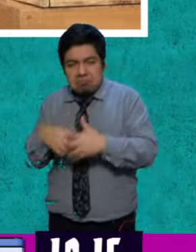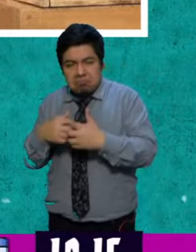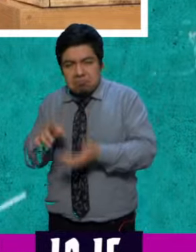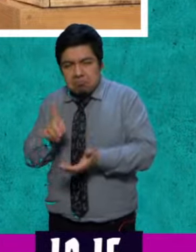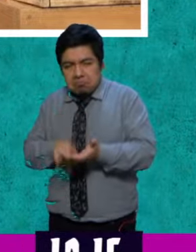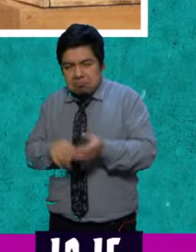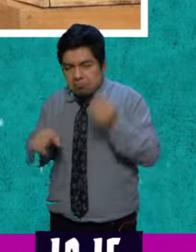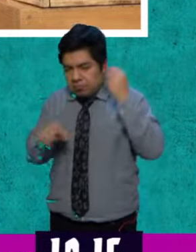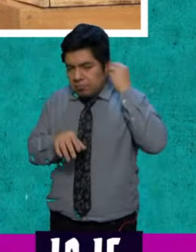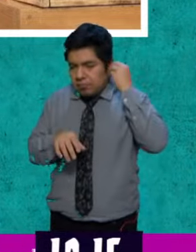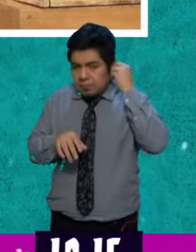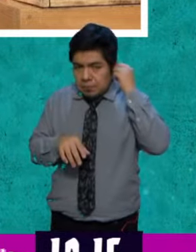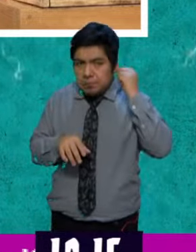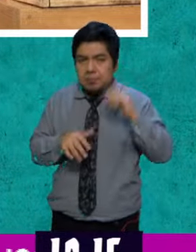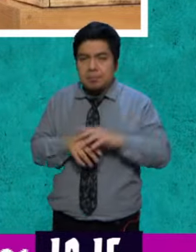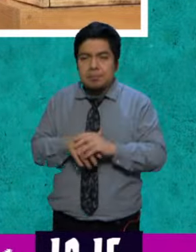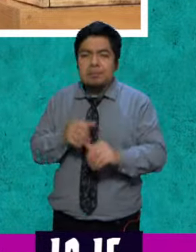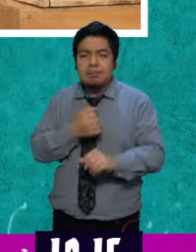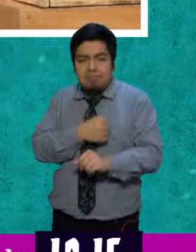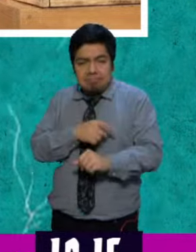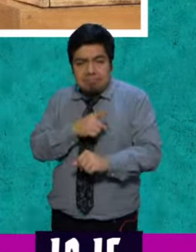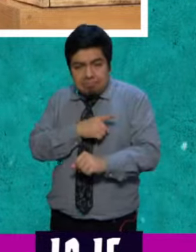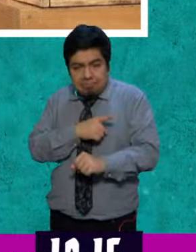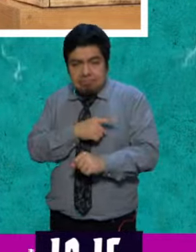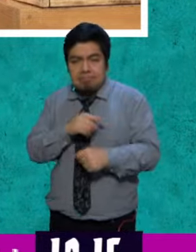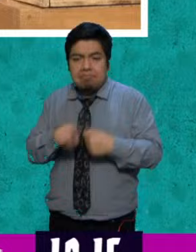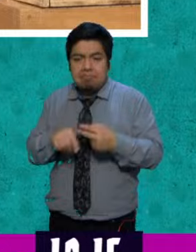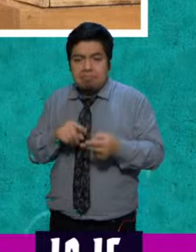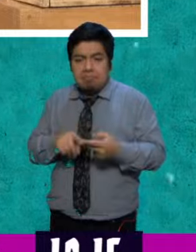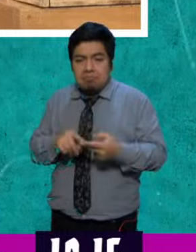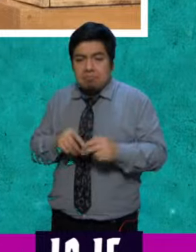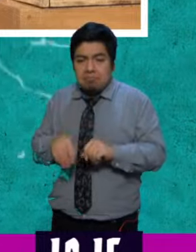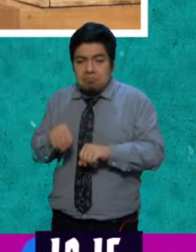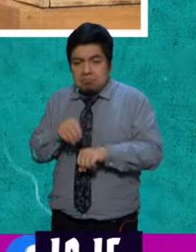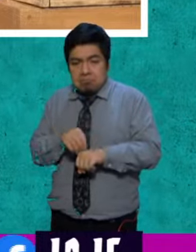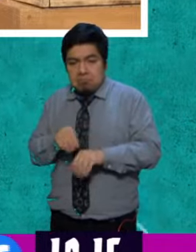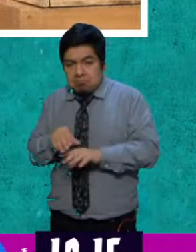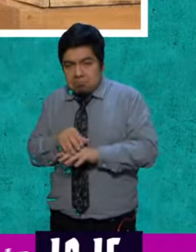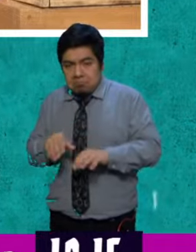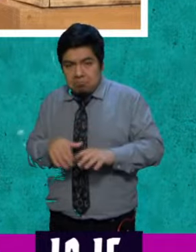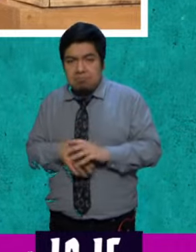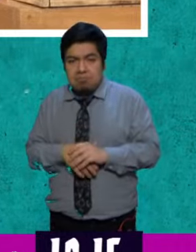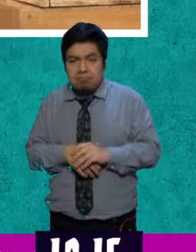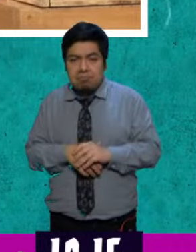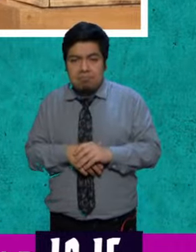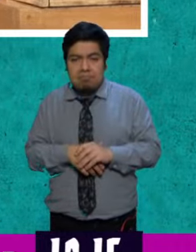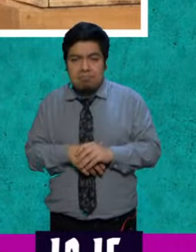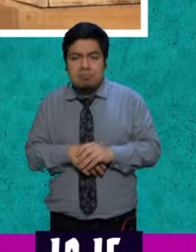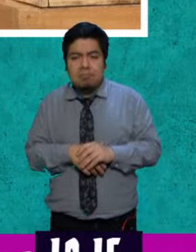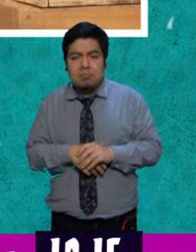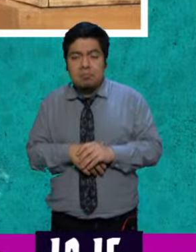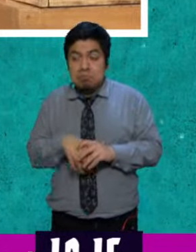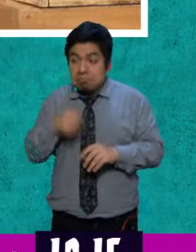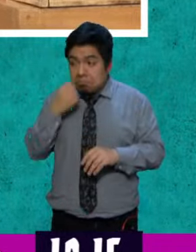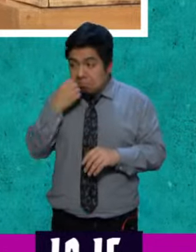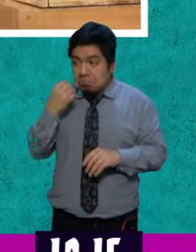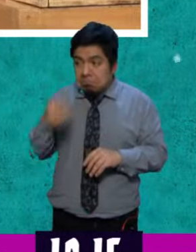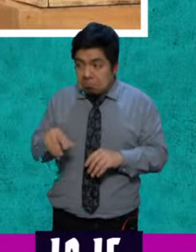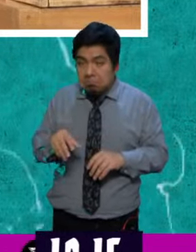los estudios a largo plazo, que te va a faltar mucho porque apenas vamos a experimentar con esa tecnología. Está padre.